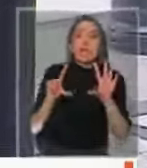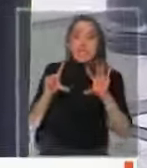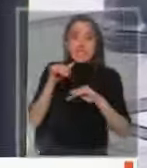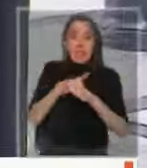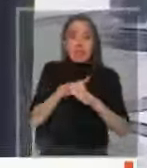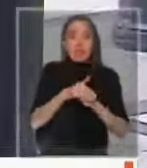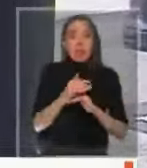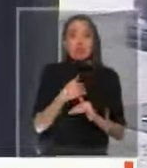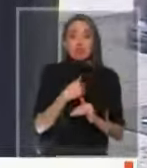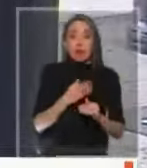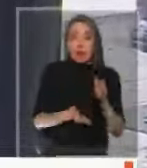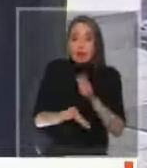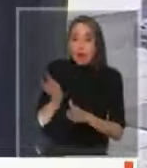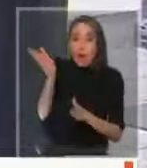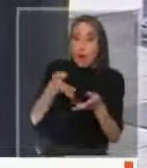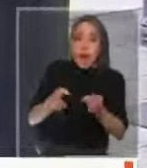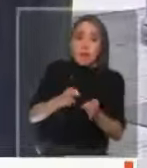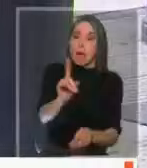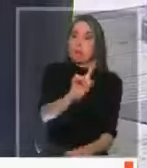no salgo.